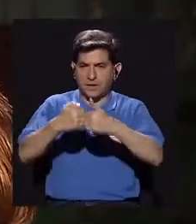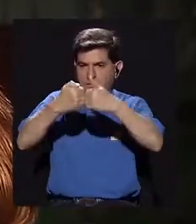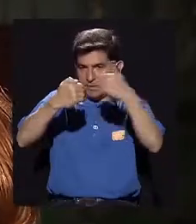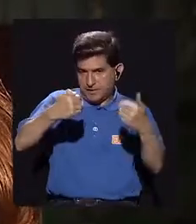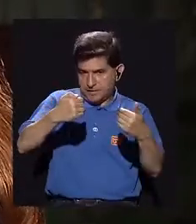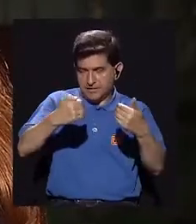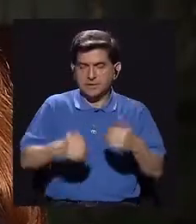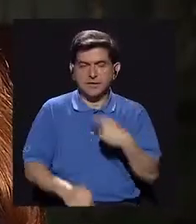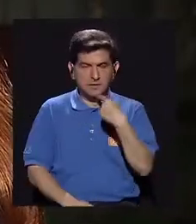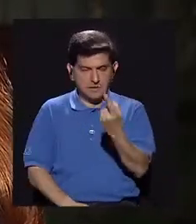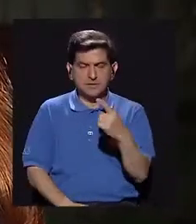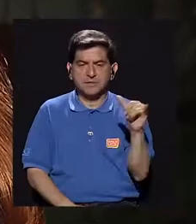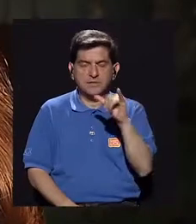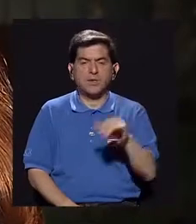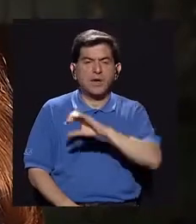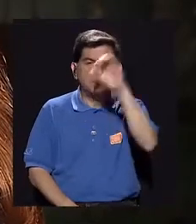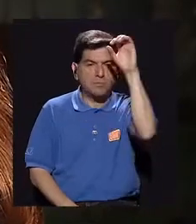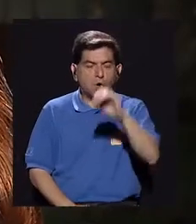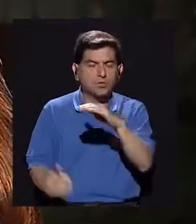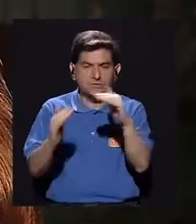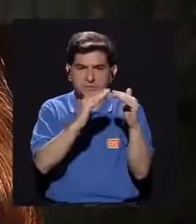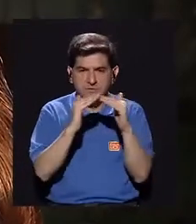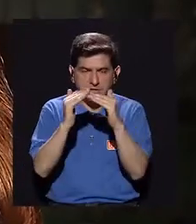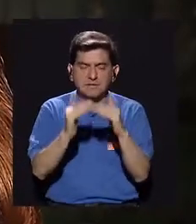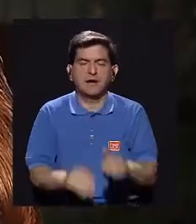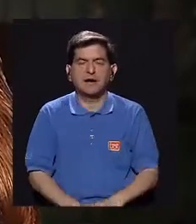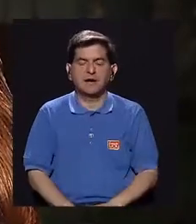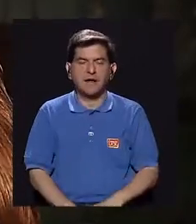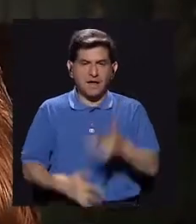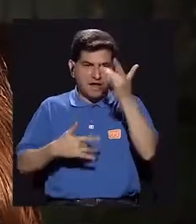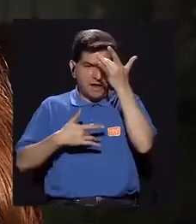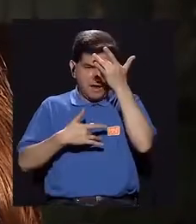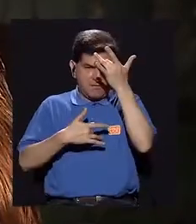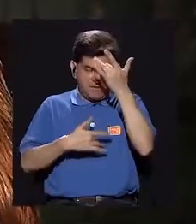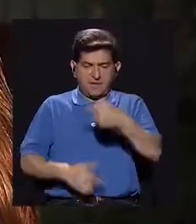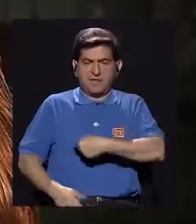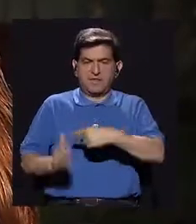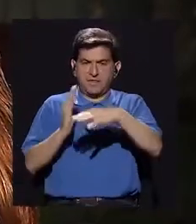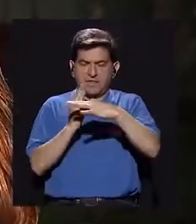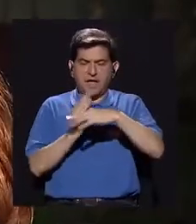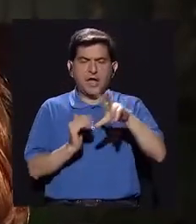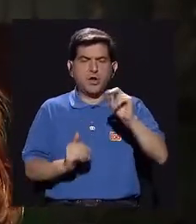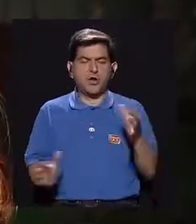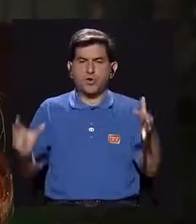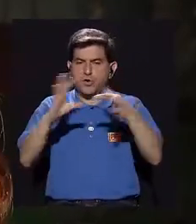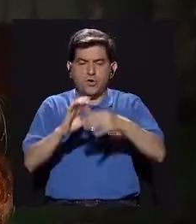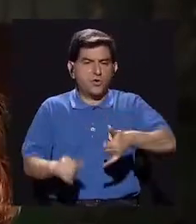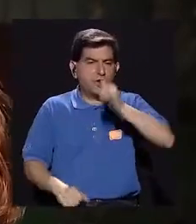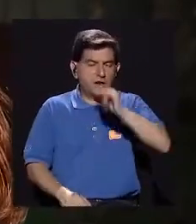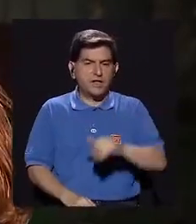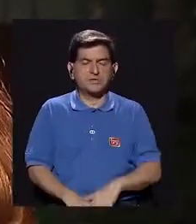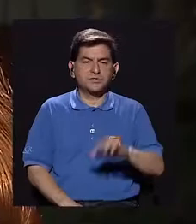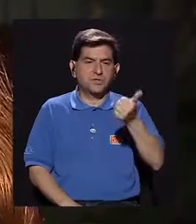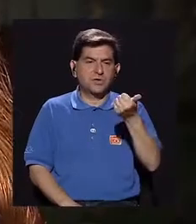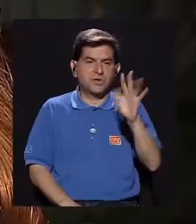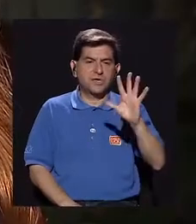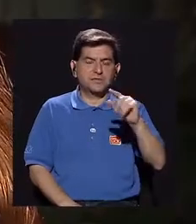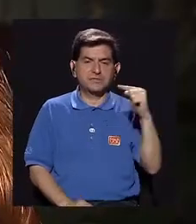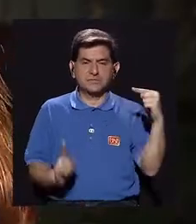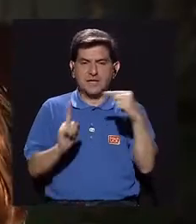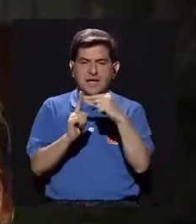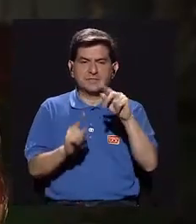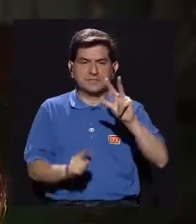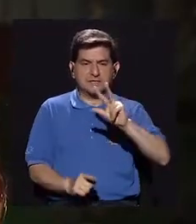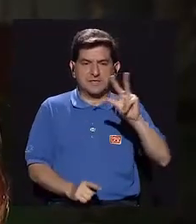otro lado, se ha visto que el porcentaje de la población que tiene la enfermedad por hígado graso no alcohólico va entre un